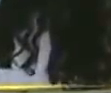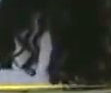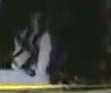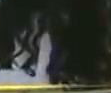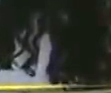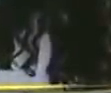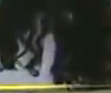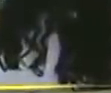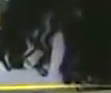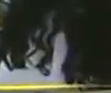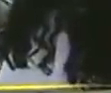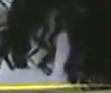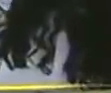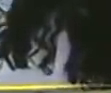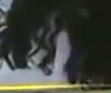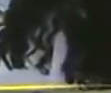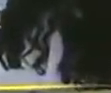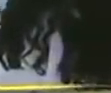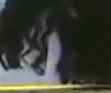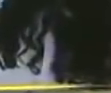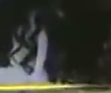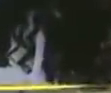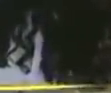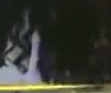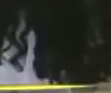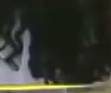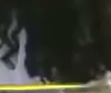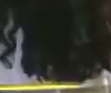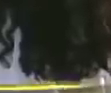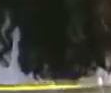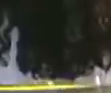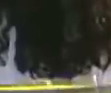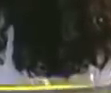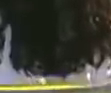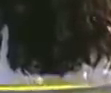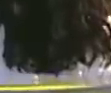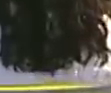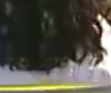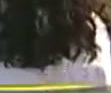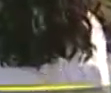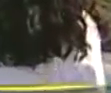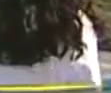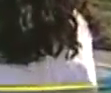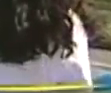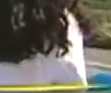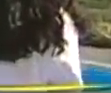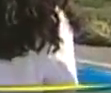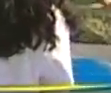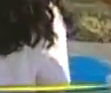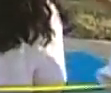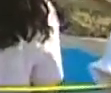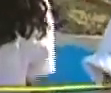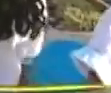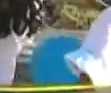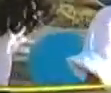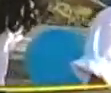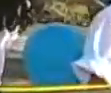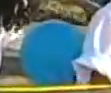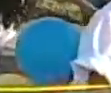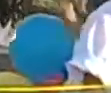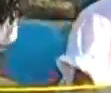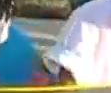Maduro. Alegría para nuestro pueblo. Hemos cumplido la meta de la Gran Misión Vivienda Venezuela del